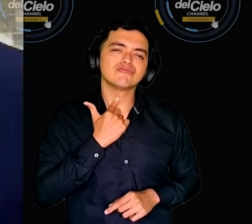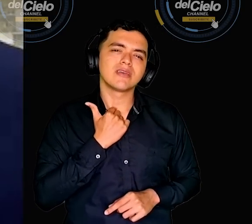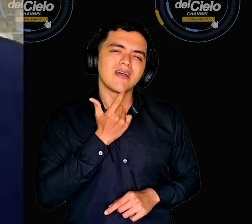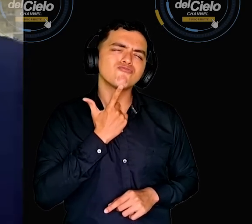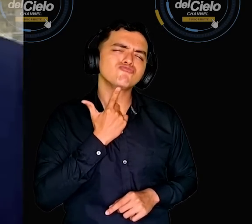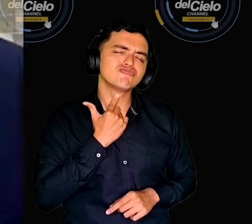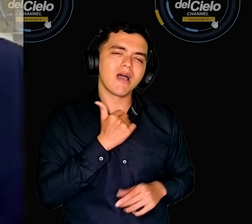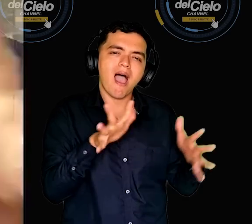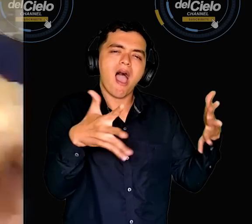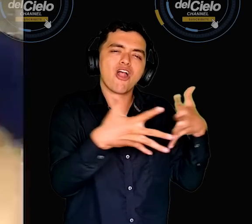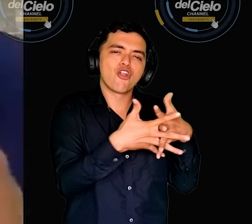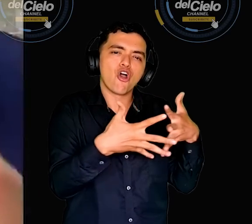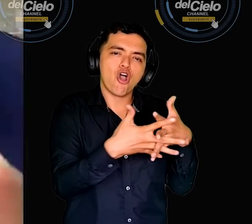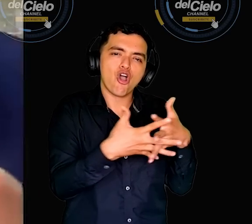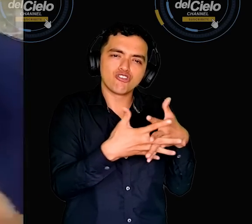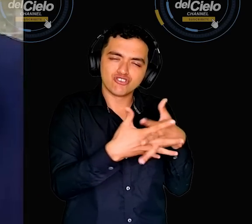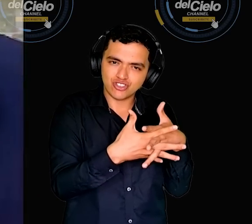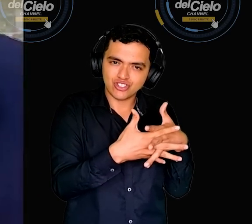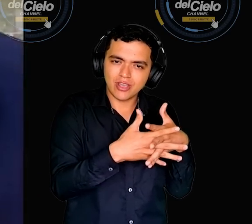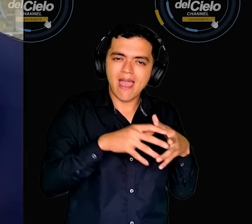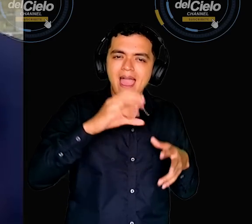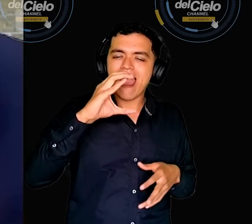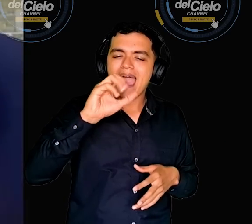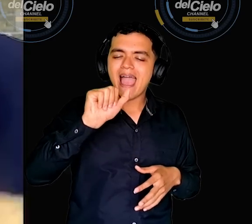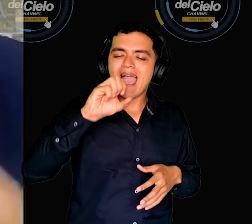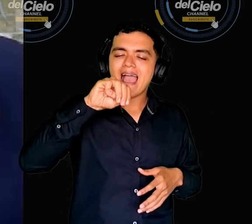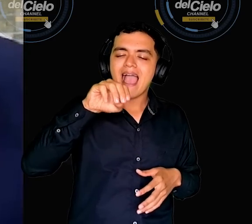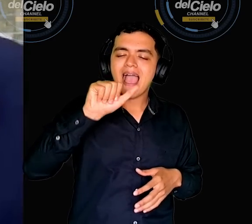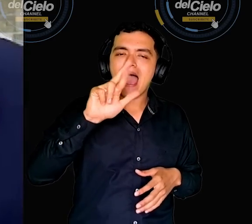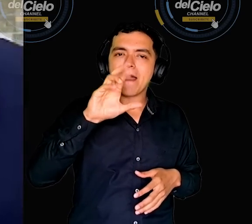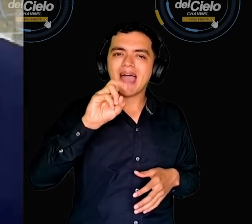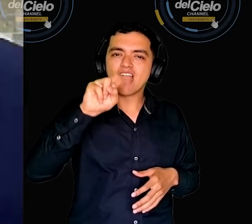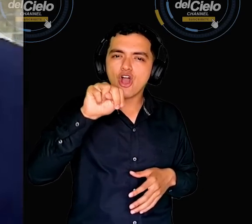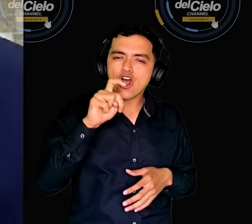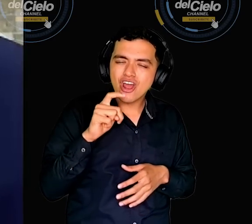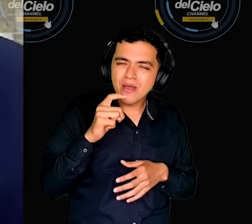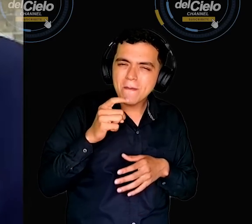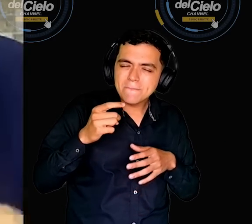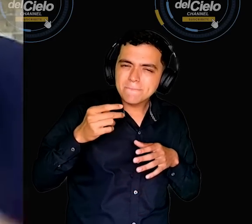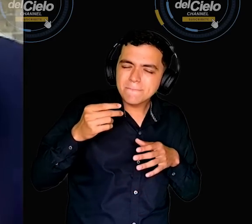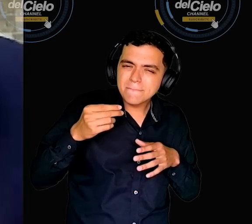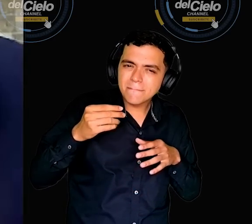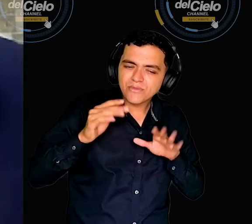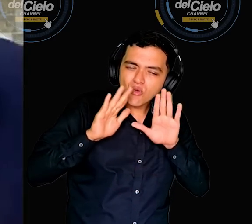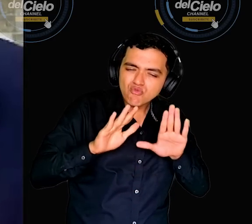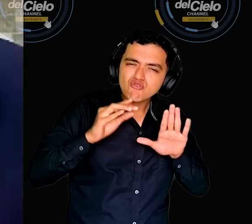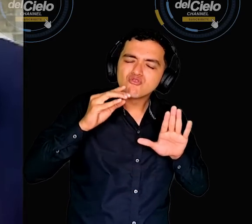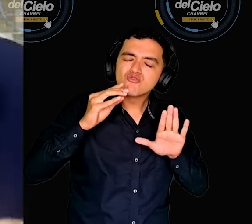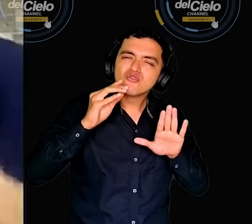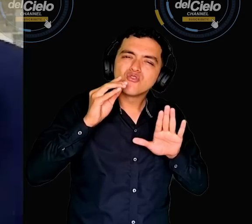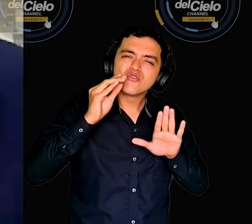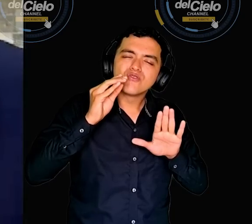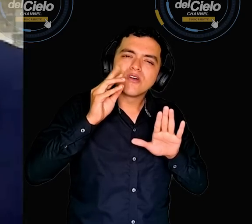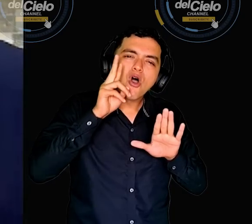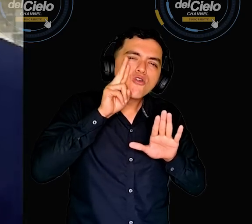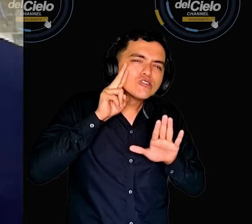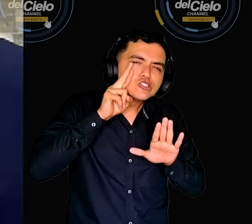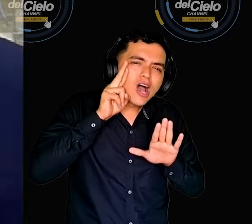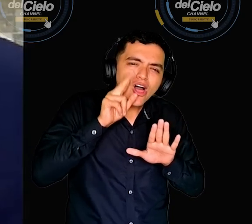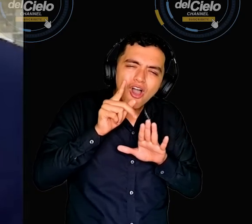recibió? La Biblia dice, soportándoos unos a otros y perdonándoos unos a